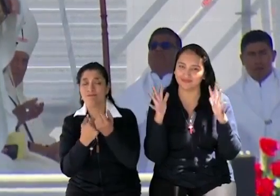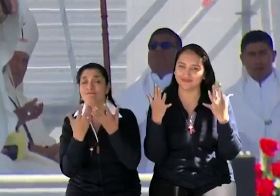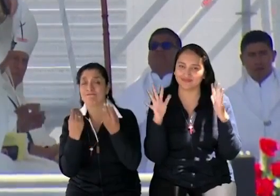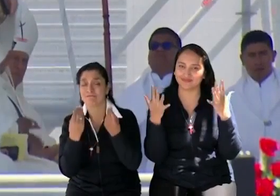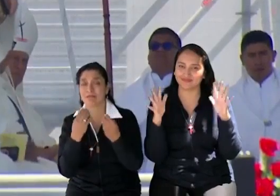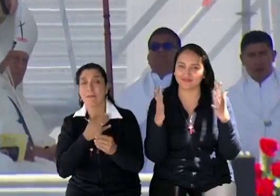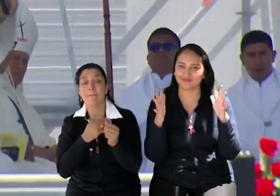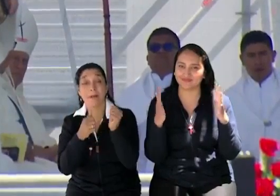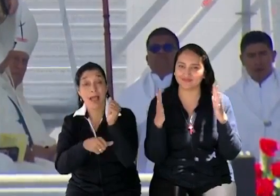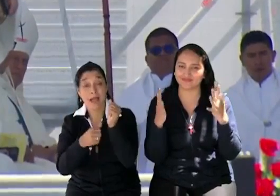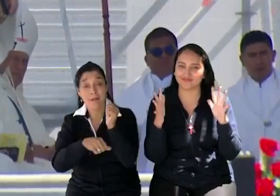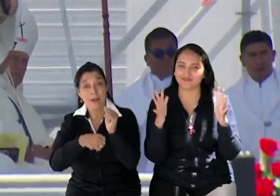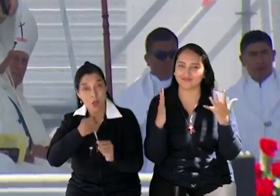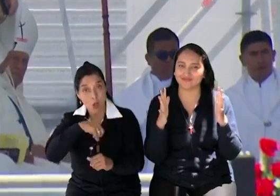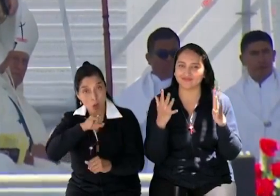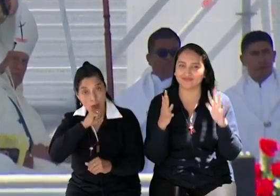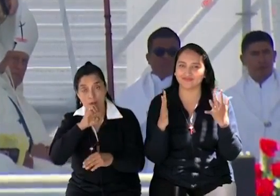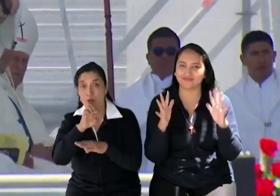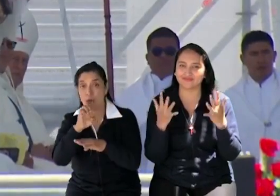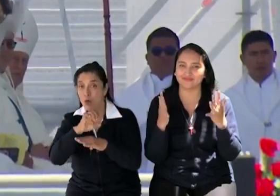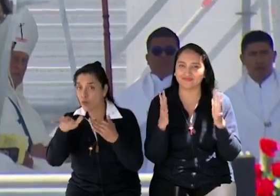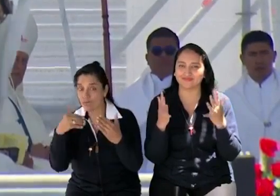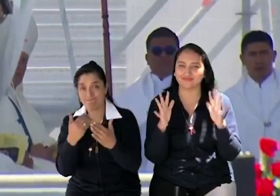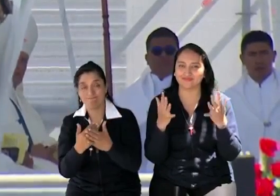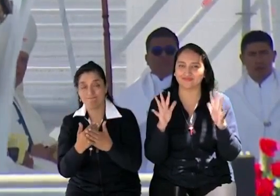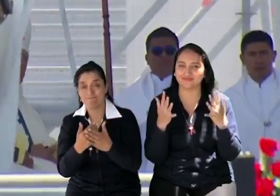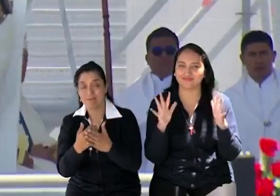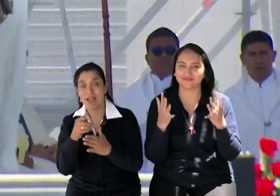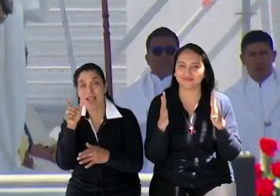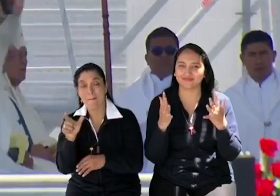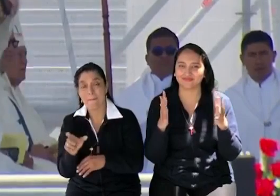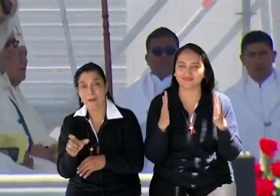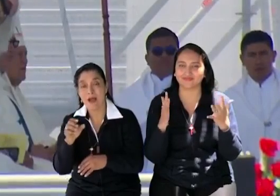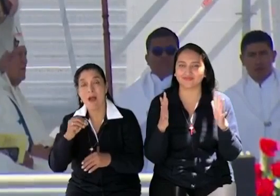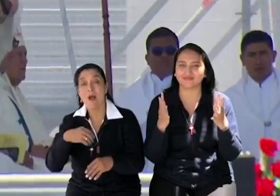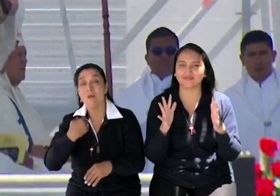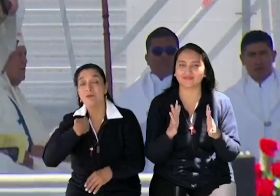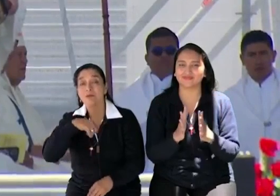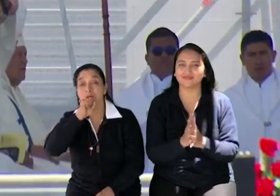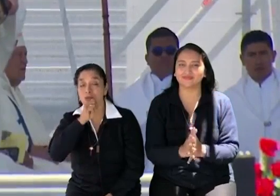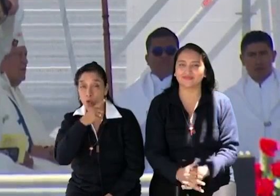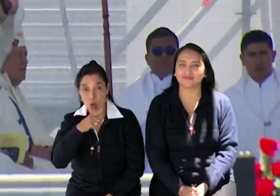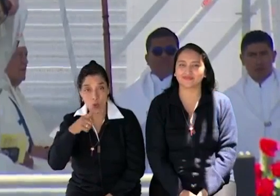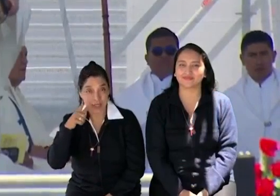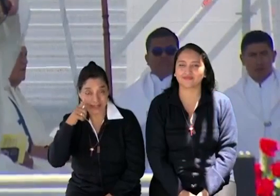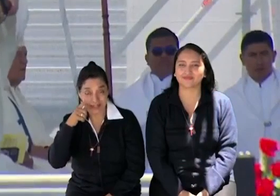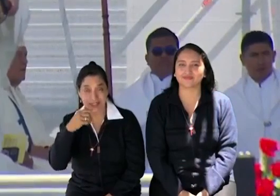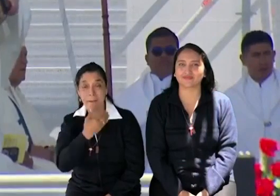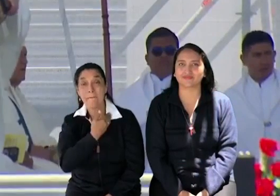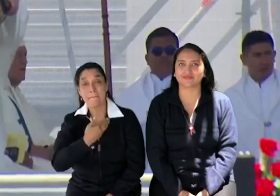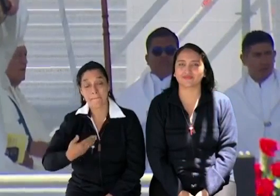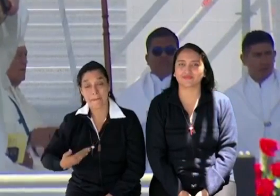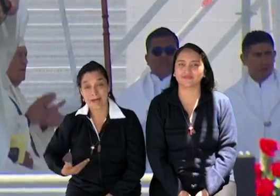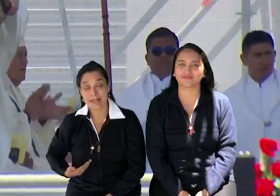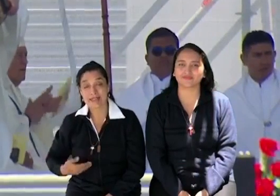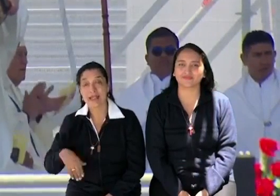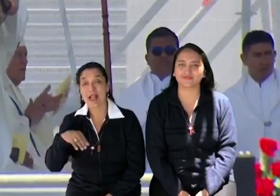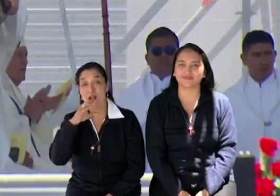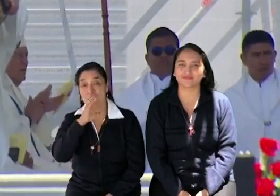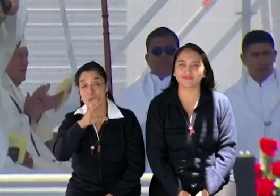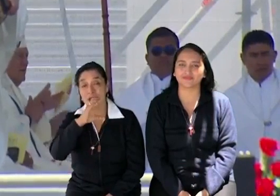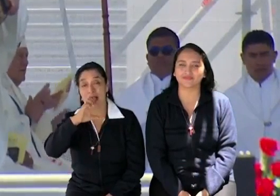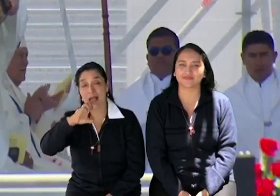a mis hermanos obispos del Ecuador, en la persona de Monseñor Luis Cabrera, presidente de la